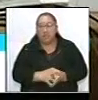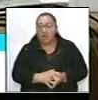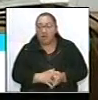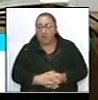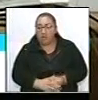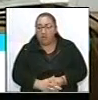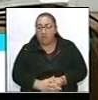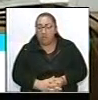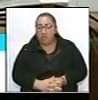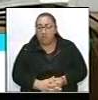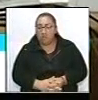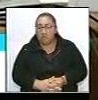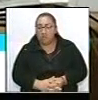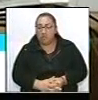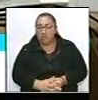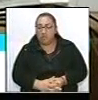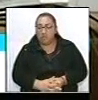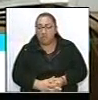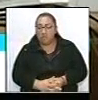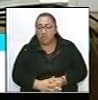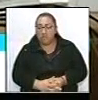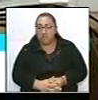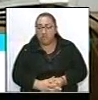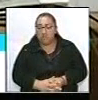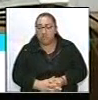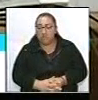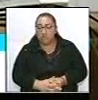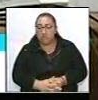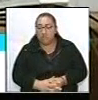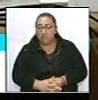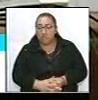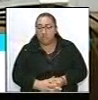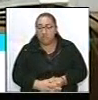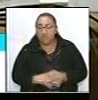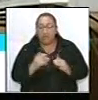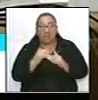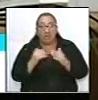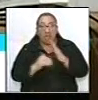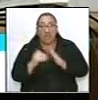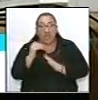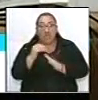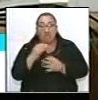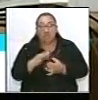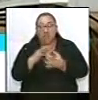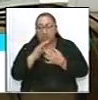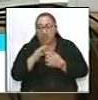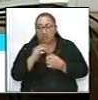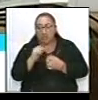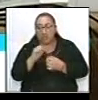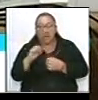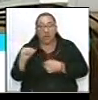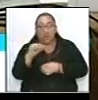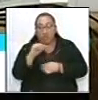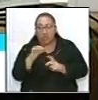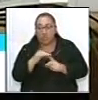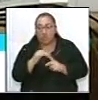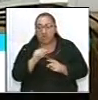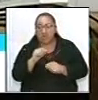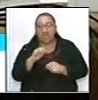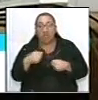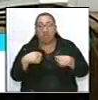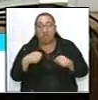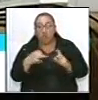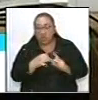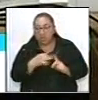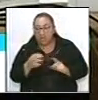haber sereno a pie como un nivel básico, especializaciones como el sereno conductor, el sereno